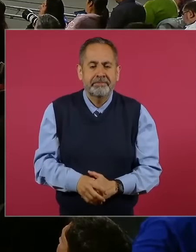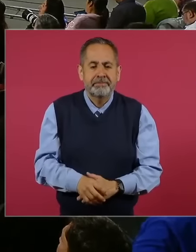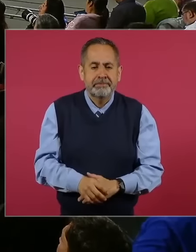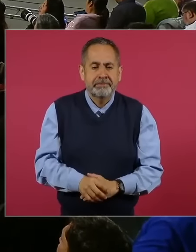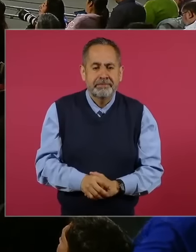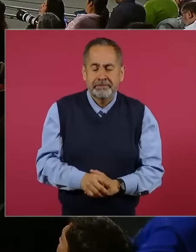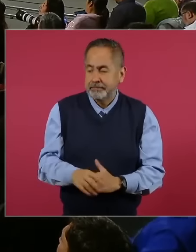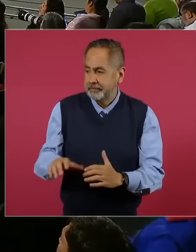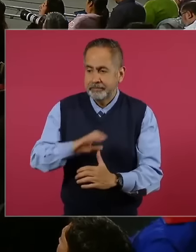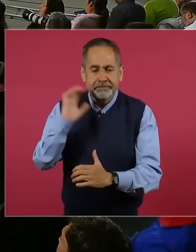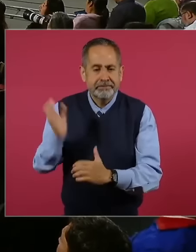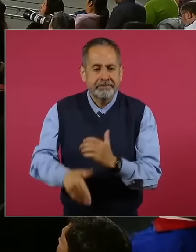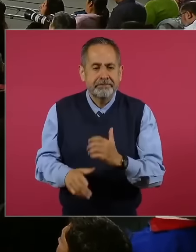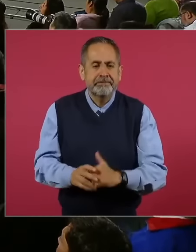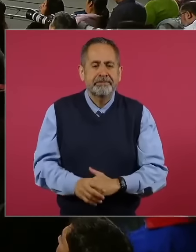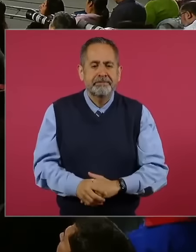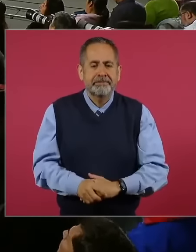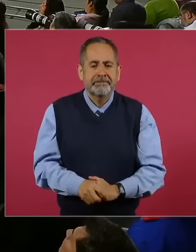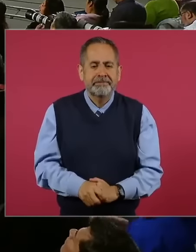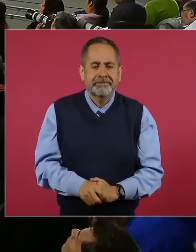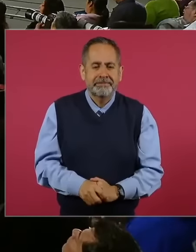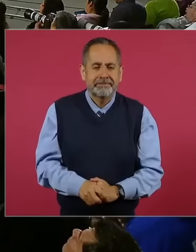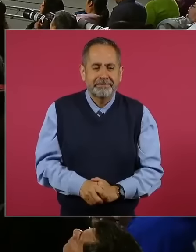Se terminó.